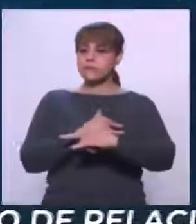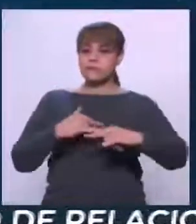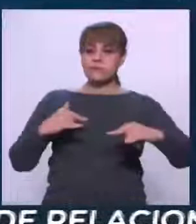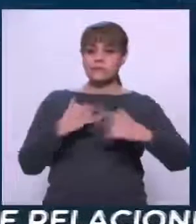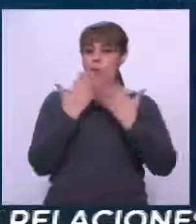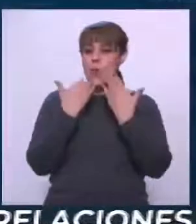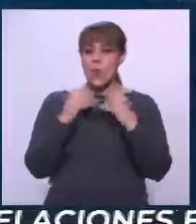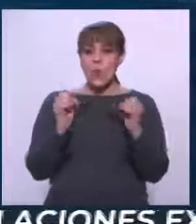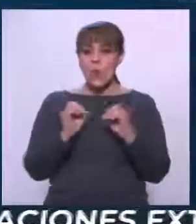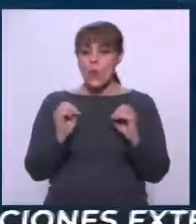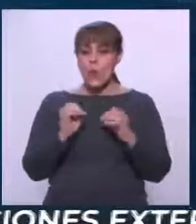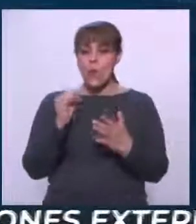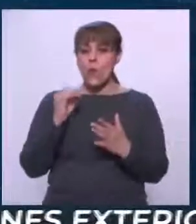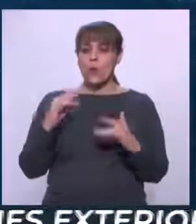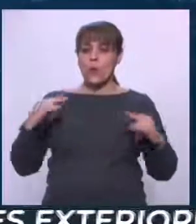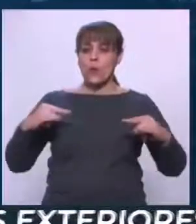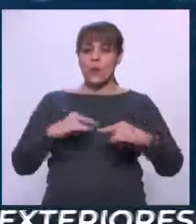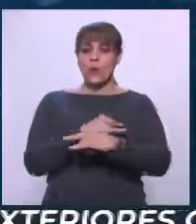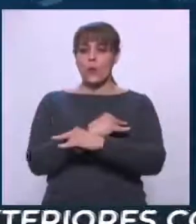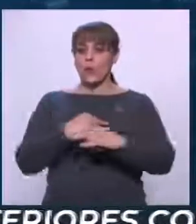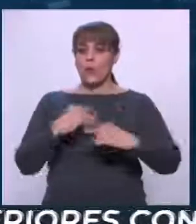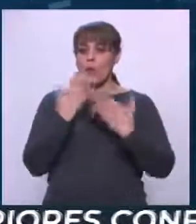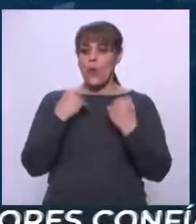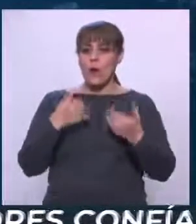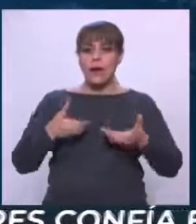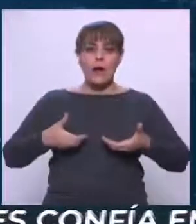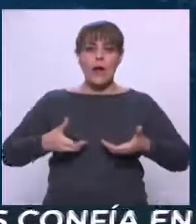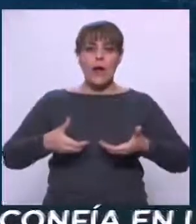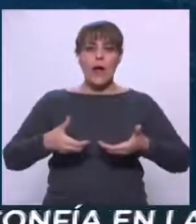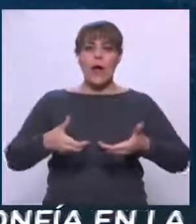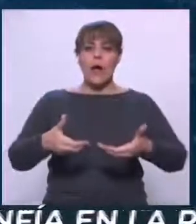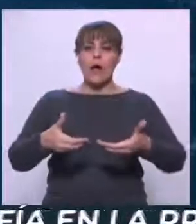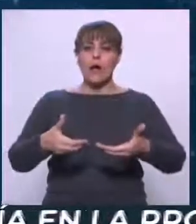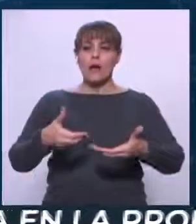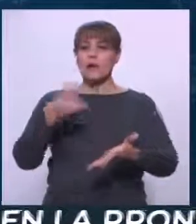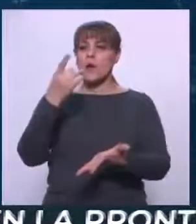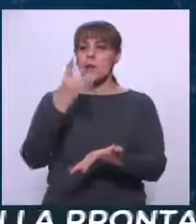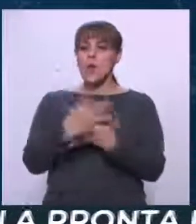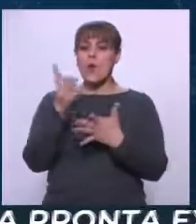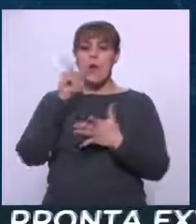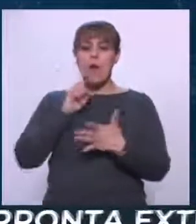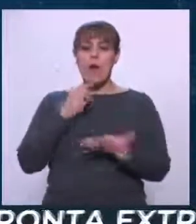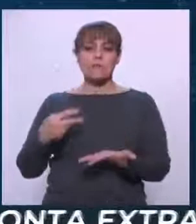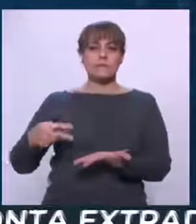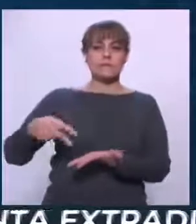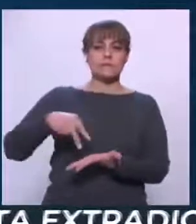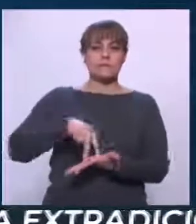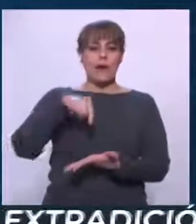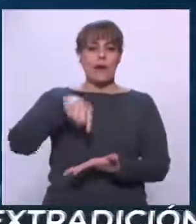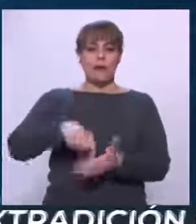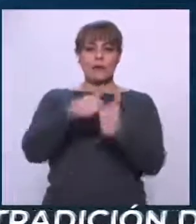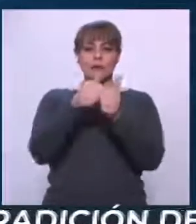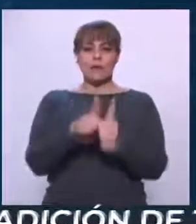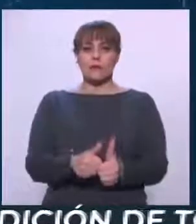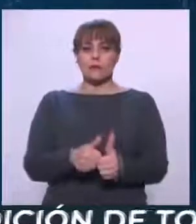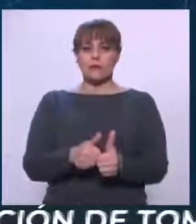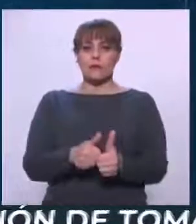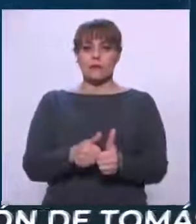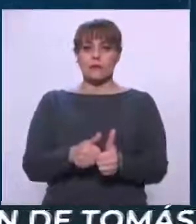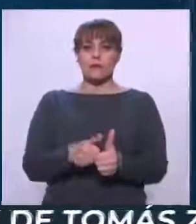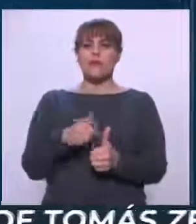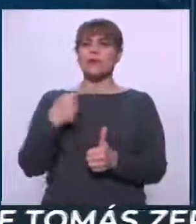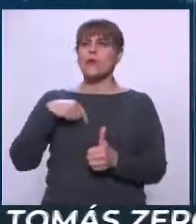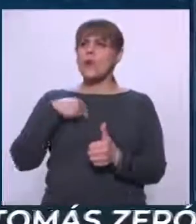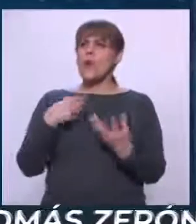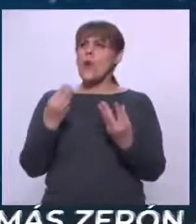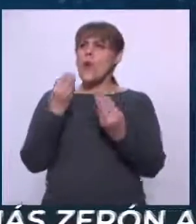no pasaban coches, y la calle estaba tomada por las costureras. Allí creo que